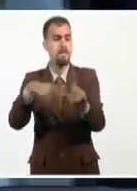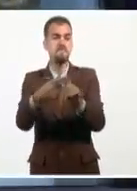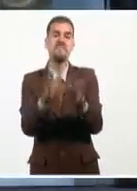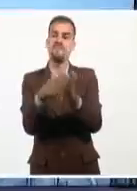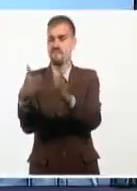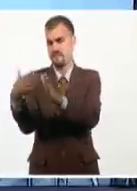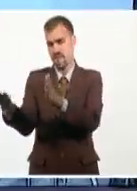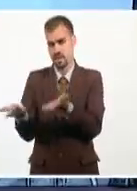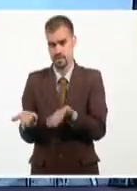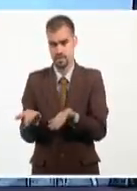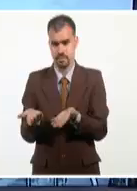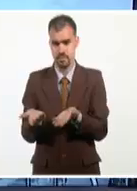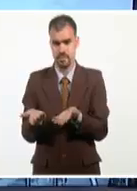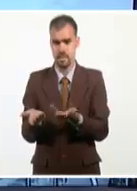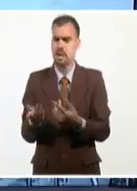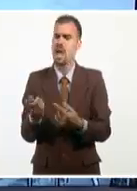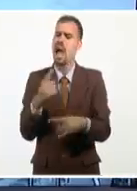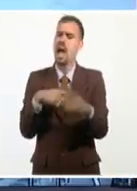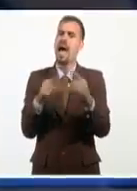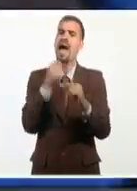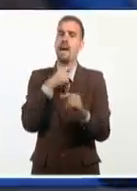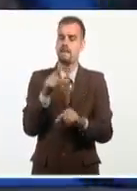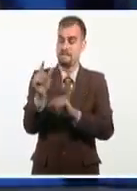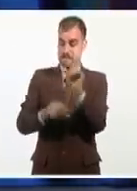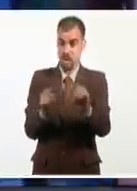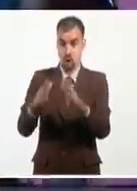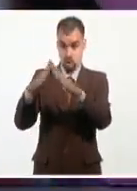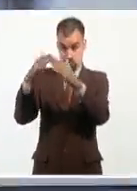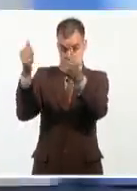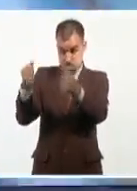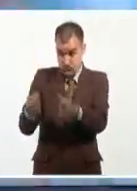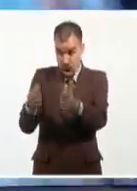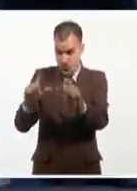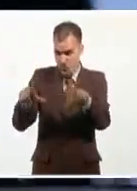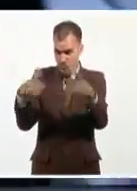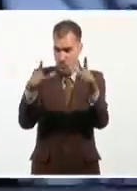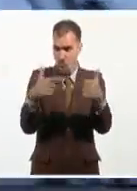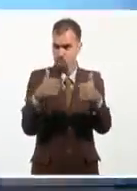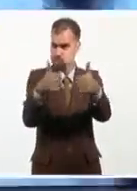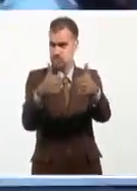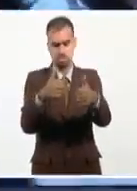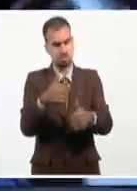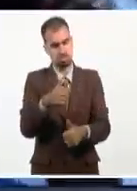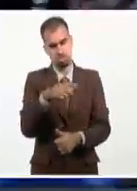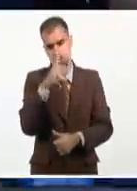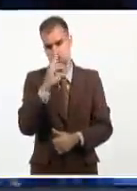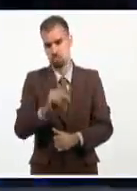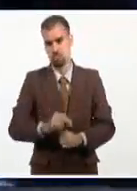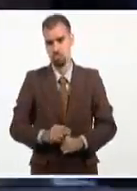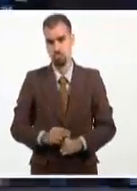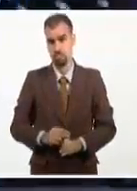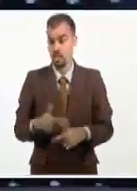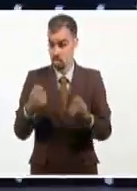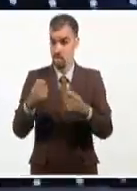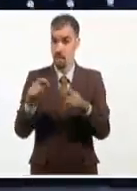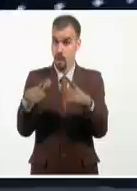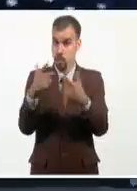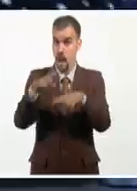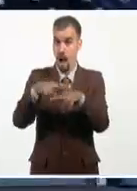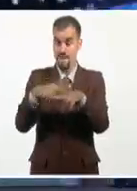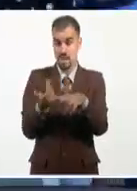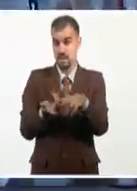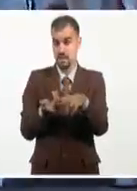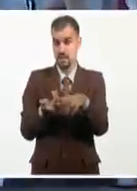sinceros, muy poco se cumple el aislamiento domiciliario, ese que debe funcionar en La Habana, pero que en la práctica ha quedado solo en